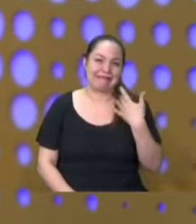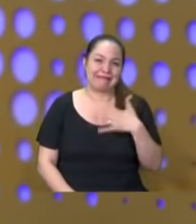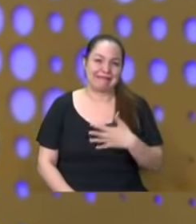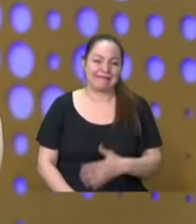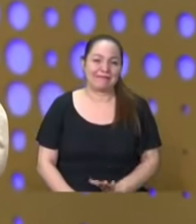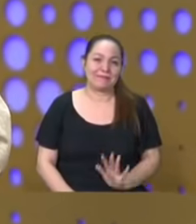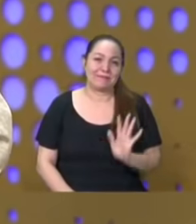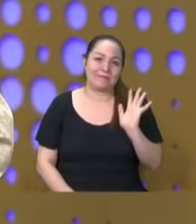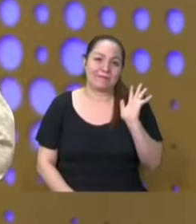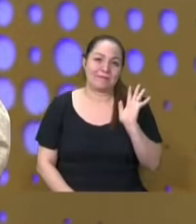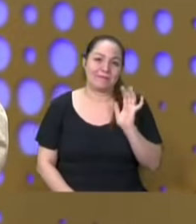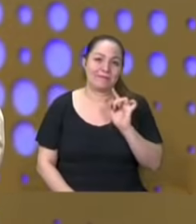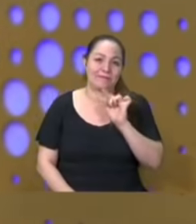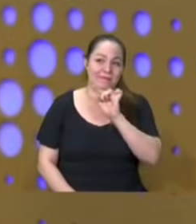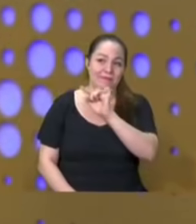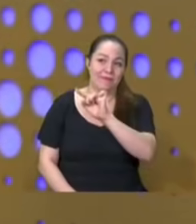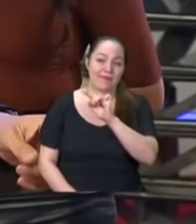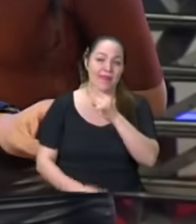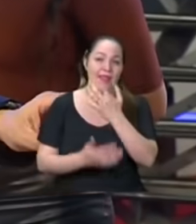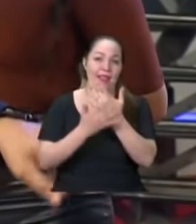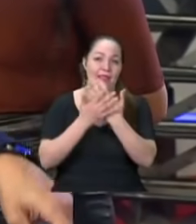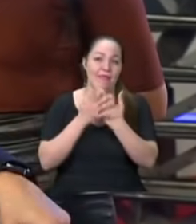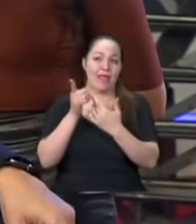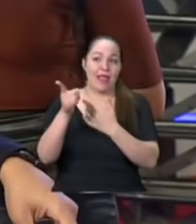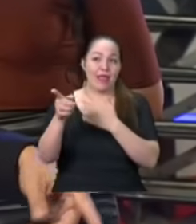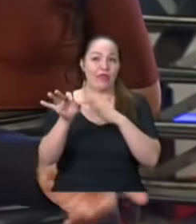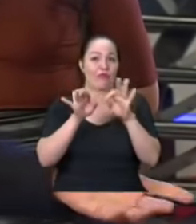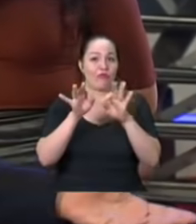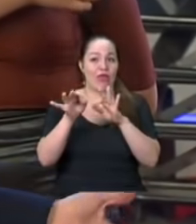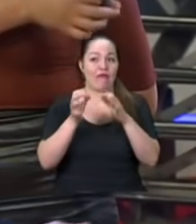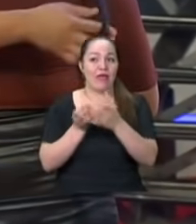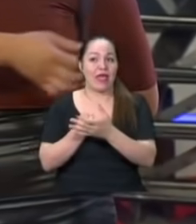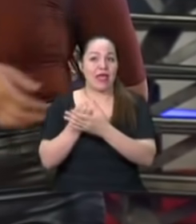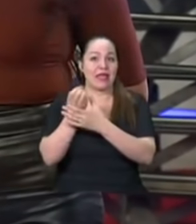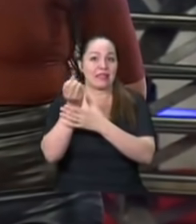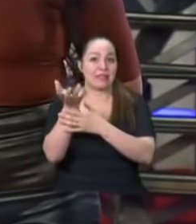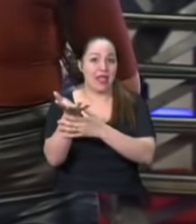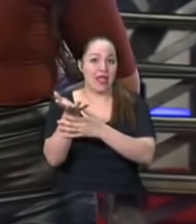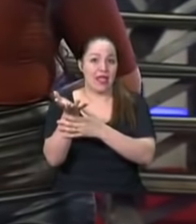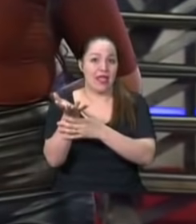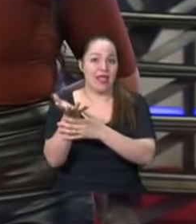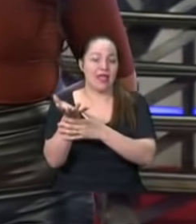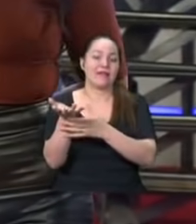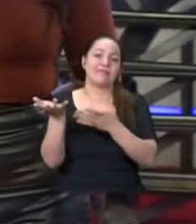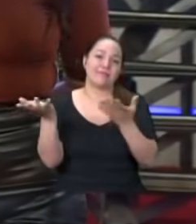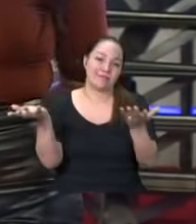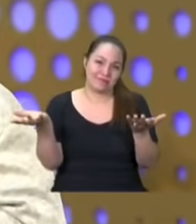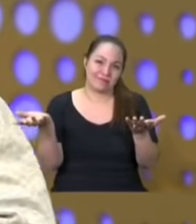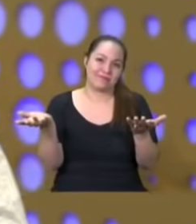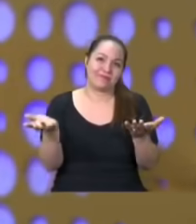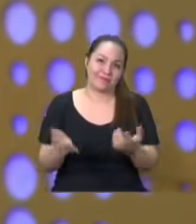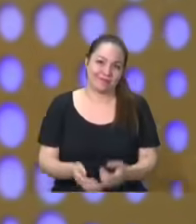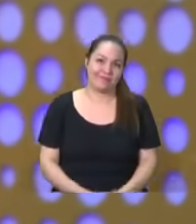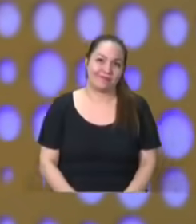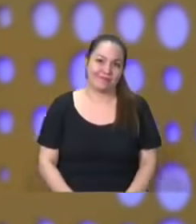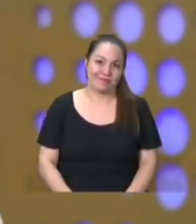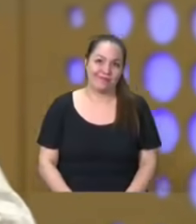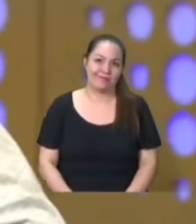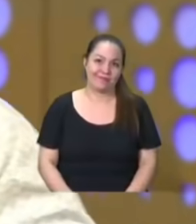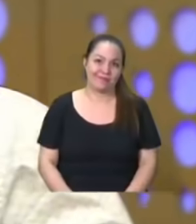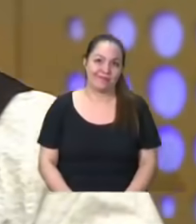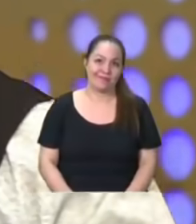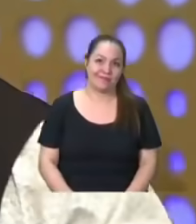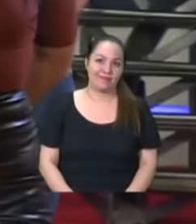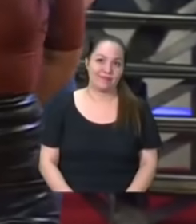Ay. Ella espera que tú salgas a trabajar al programa. No, para nada, todo bien. Tiene